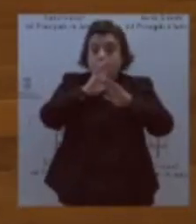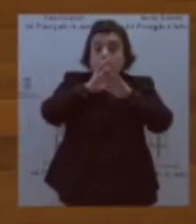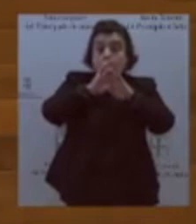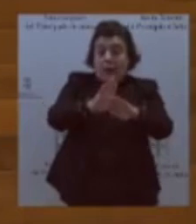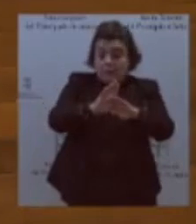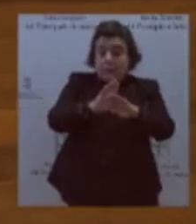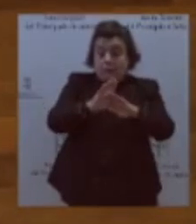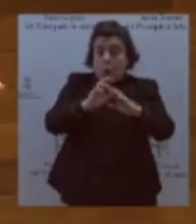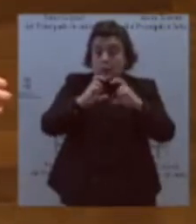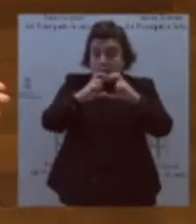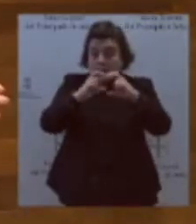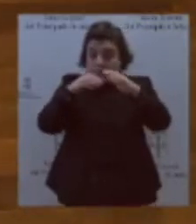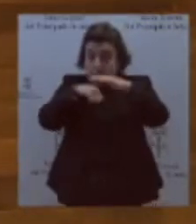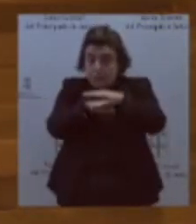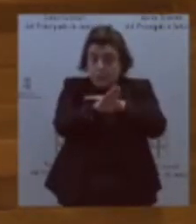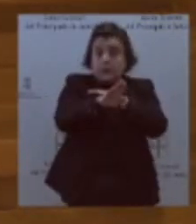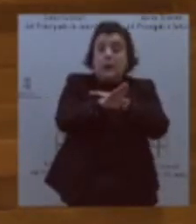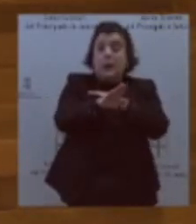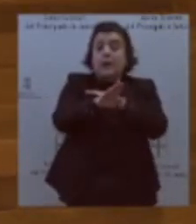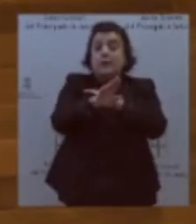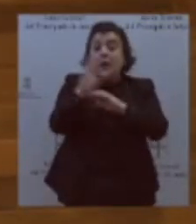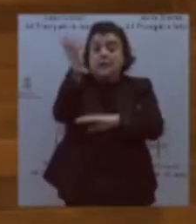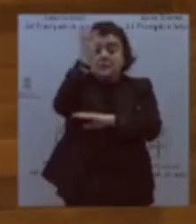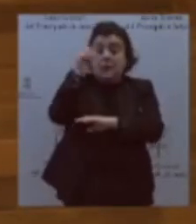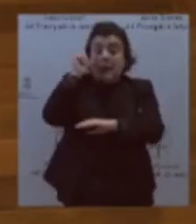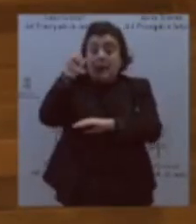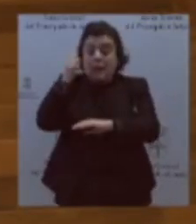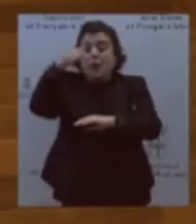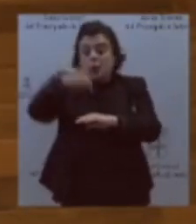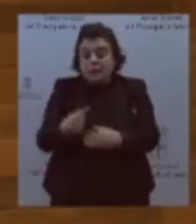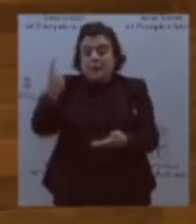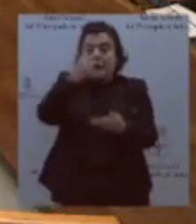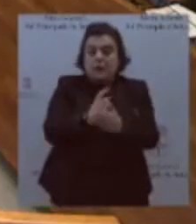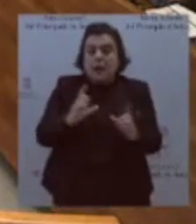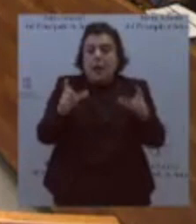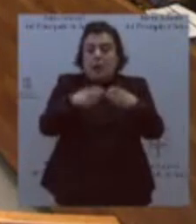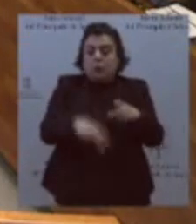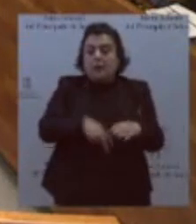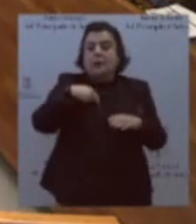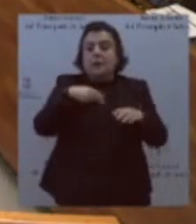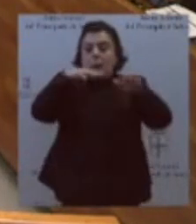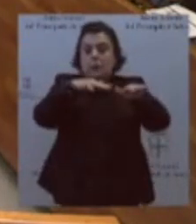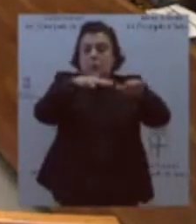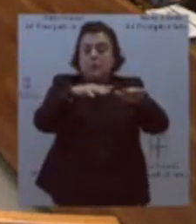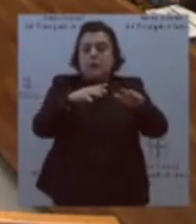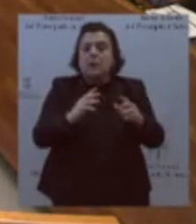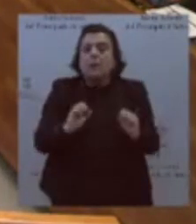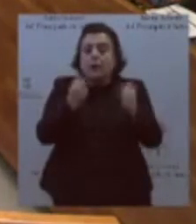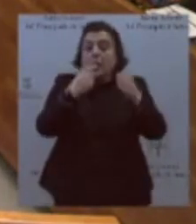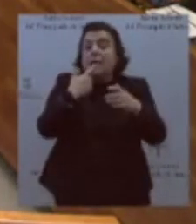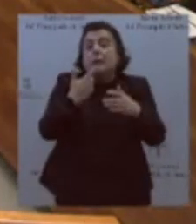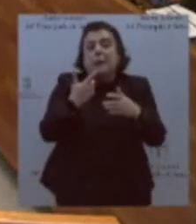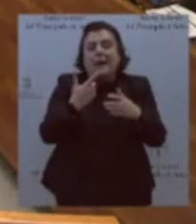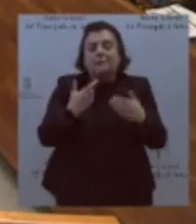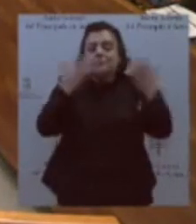vez delante de la Junta General e impulsando una iniciativa política para buscar soluciones. Quiero que miren esta